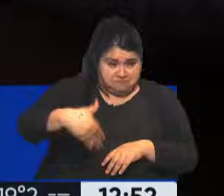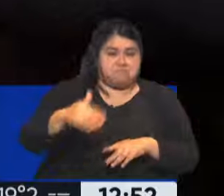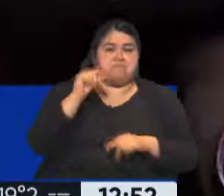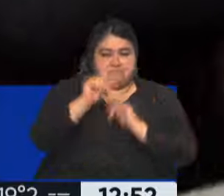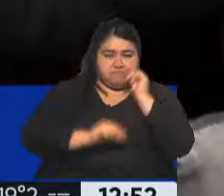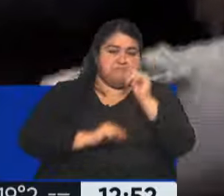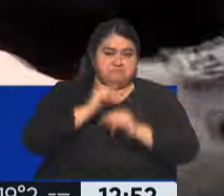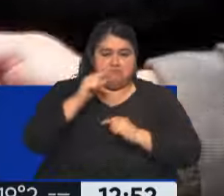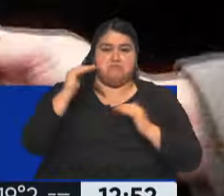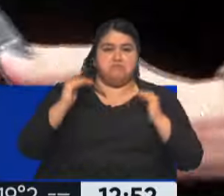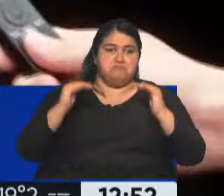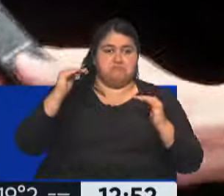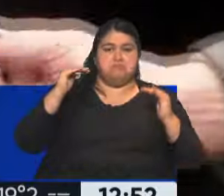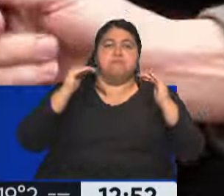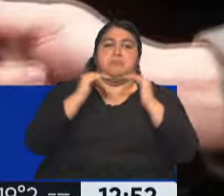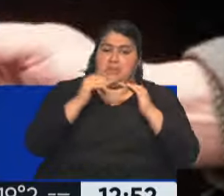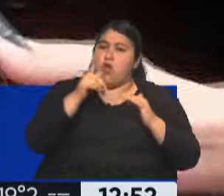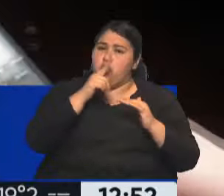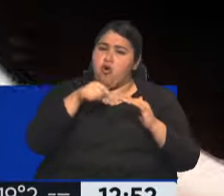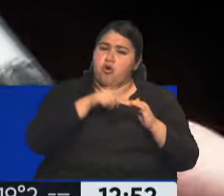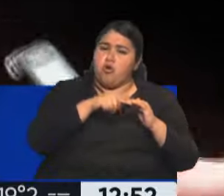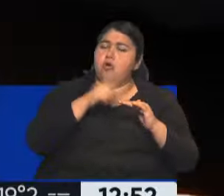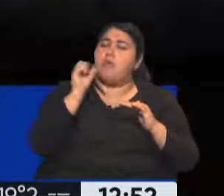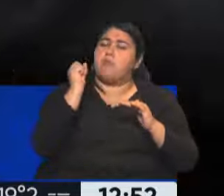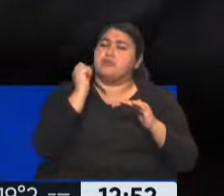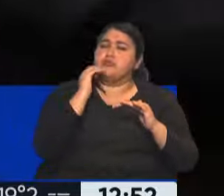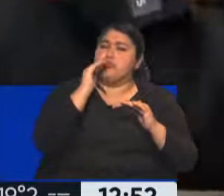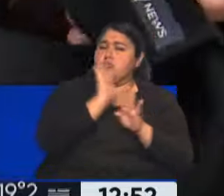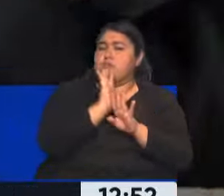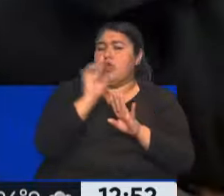el sacudón, el sacudonazo. Va a bajar, de hecho. Va a bajar, va a seguir bajando, pero